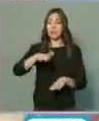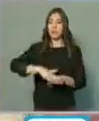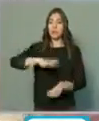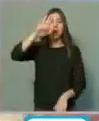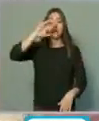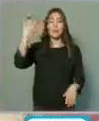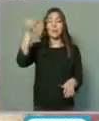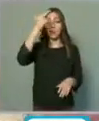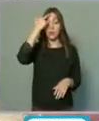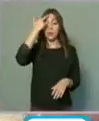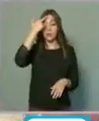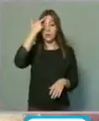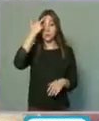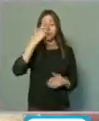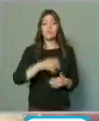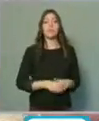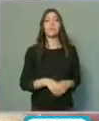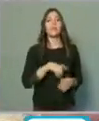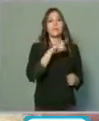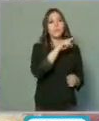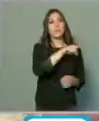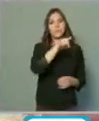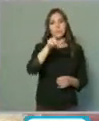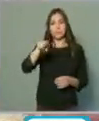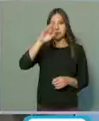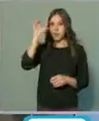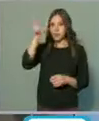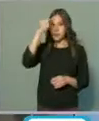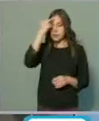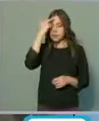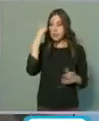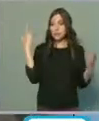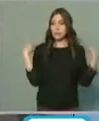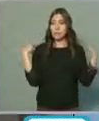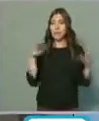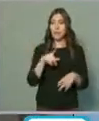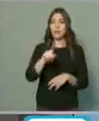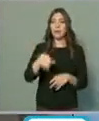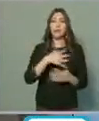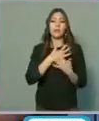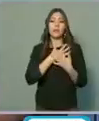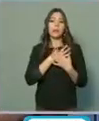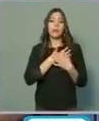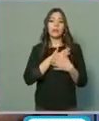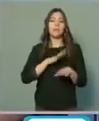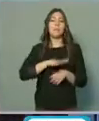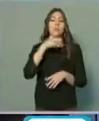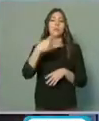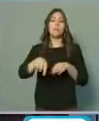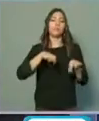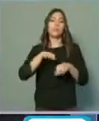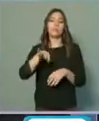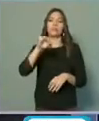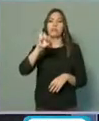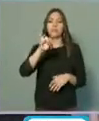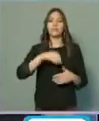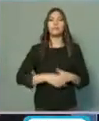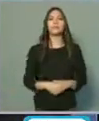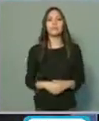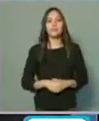ustedes, Cintia, Enrique, Pamela, ¿no son aquellos que amaban más lo que hacían? Definitivamente sí.